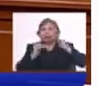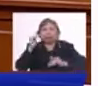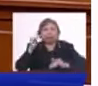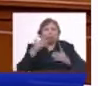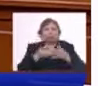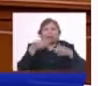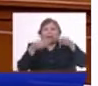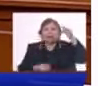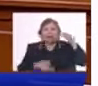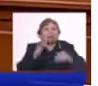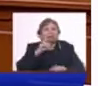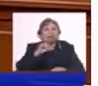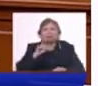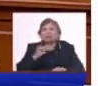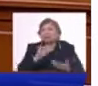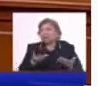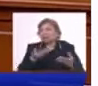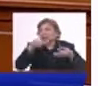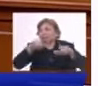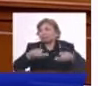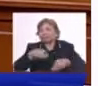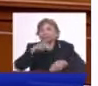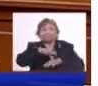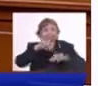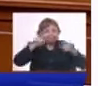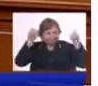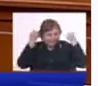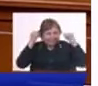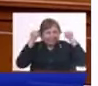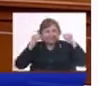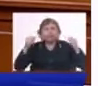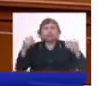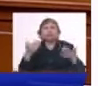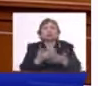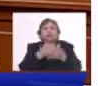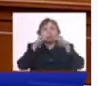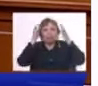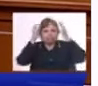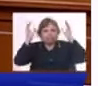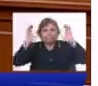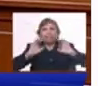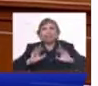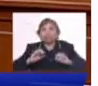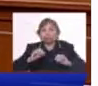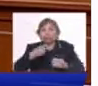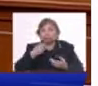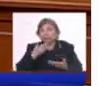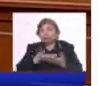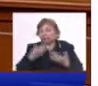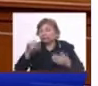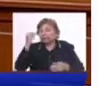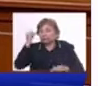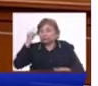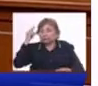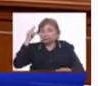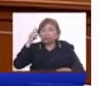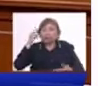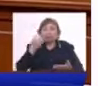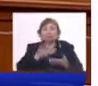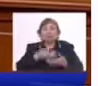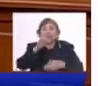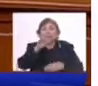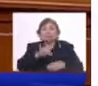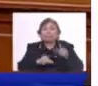de la injusticia, efectivamente el pueblo se levanta para pedir un nuevo pacto social. Tiene razón en ese sentido. Por eso el